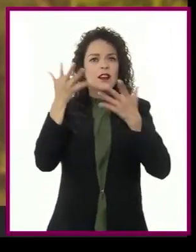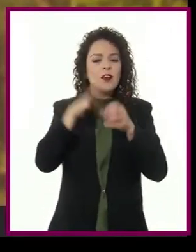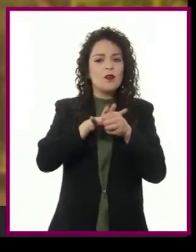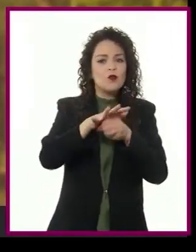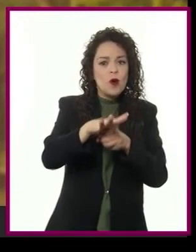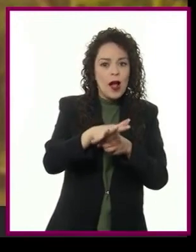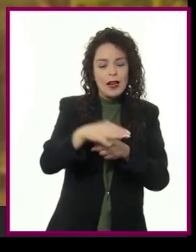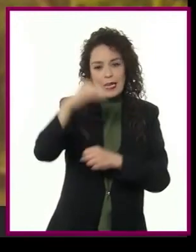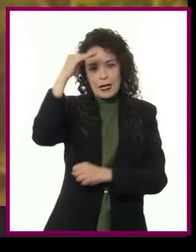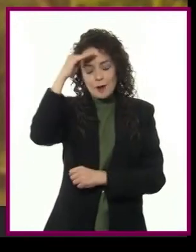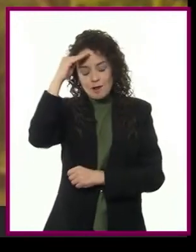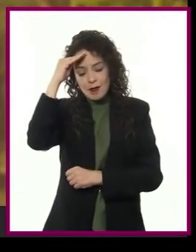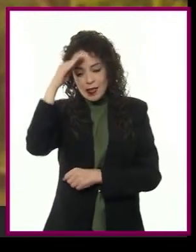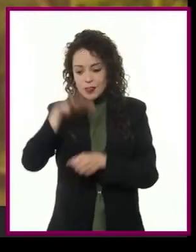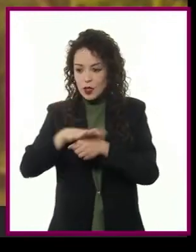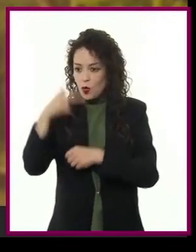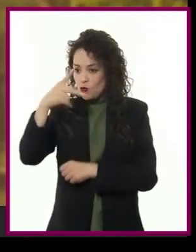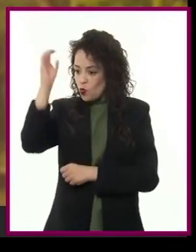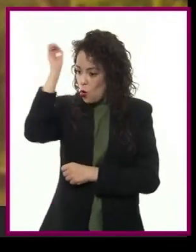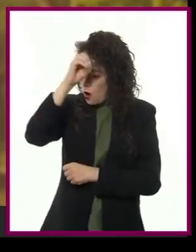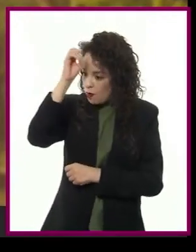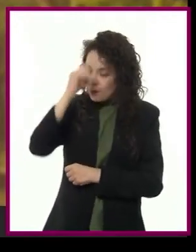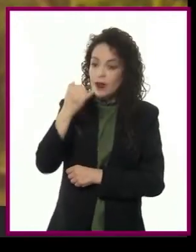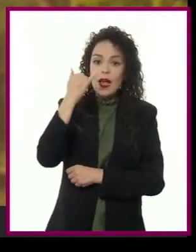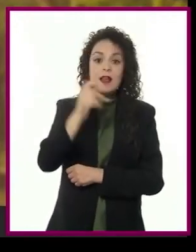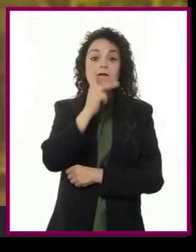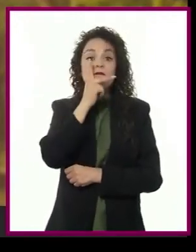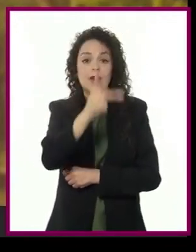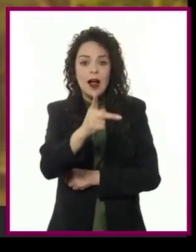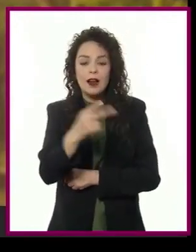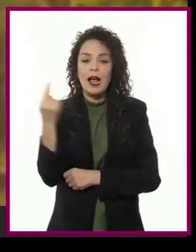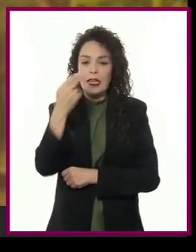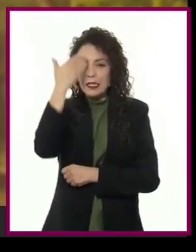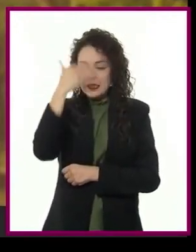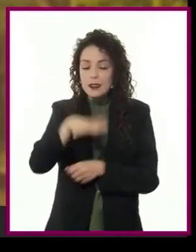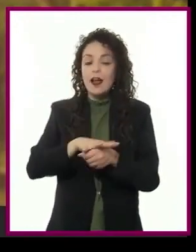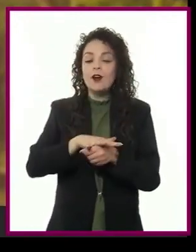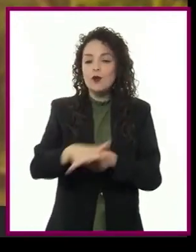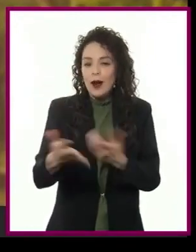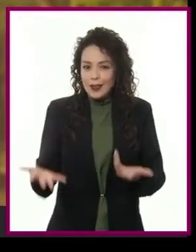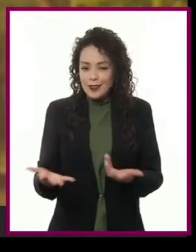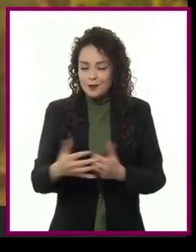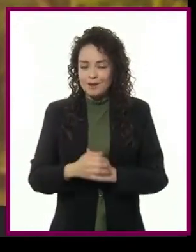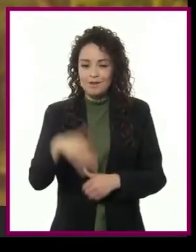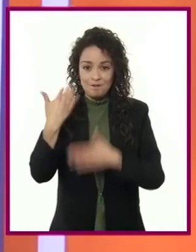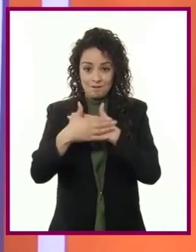tus opiniones y cuenta tus palabras. Hasta la próxima.